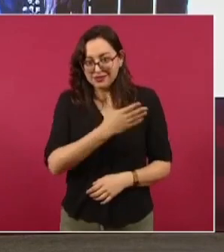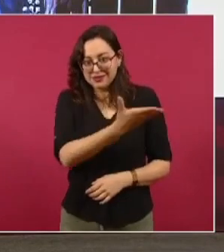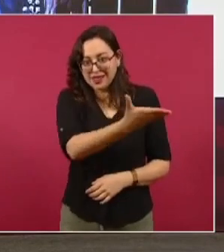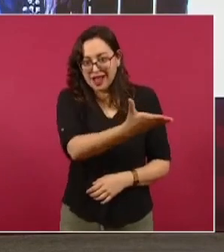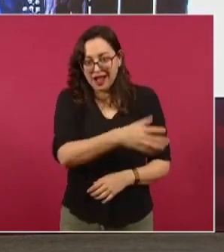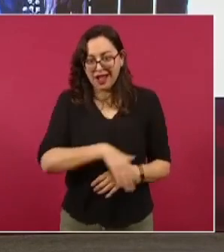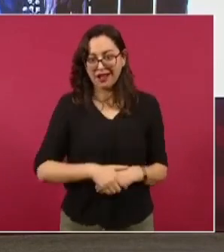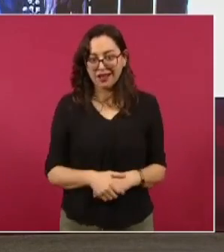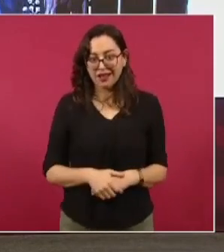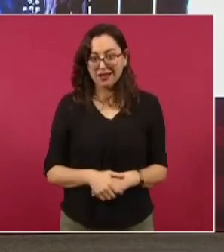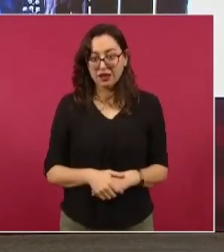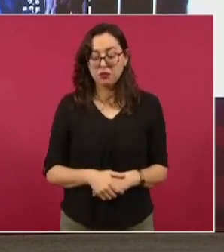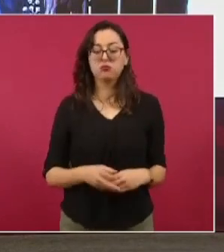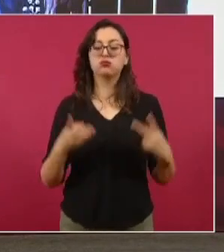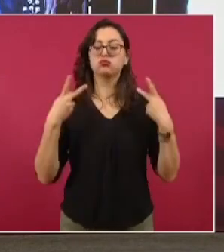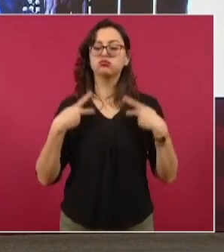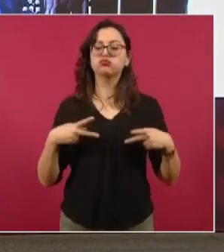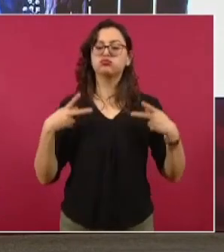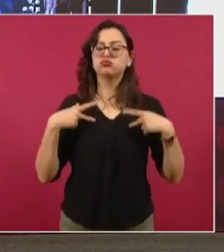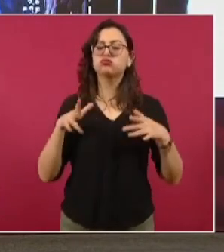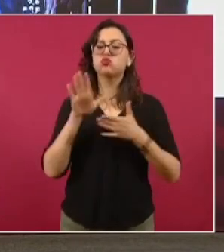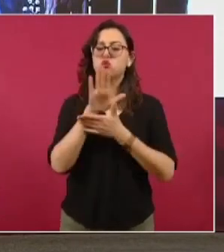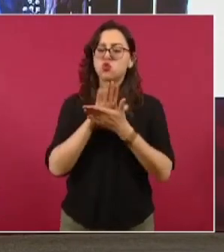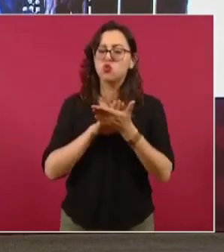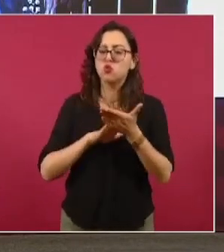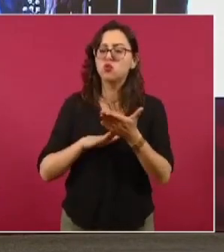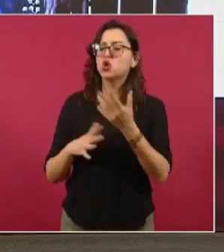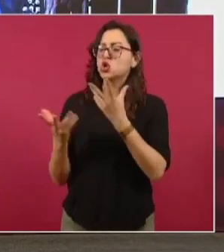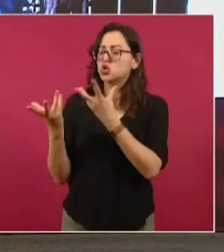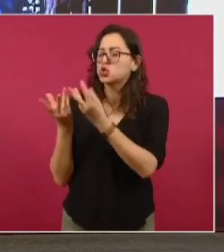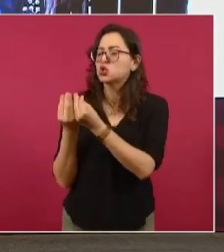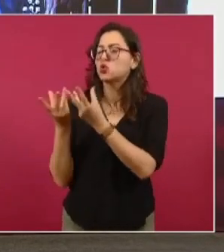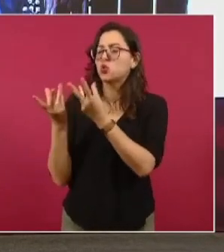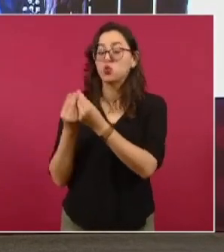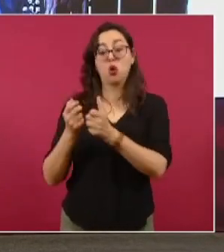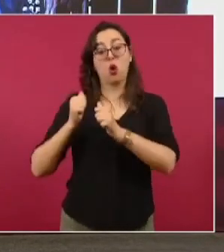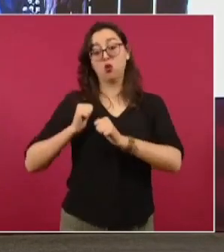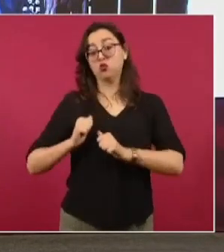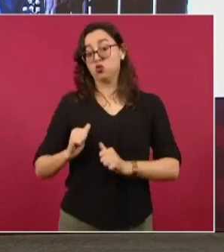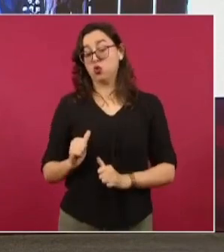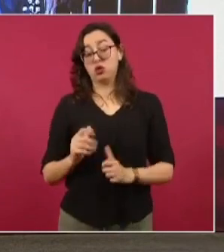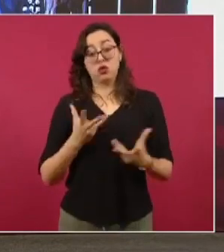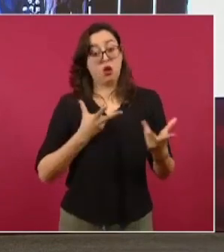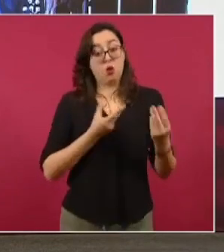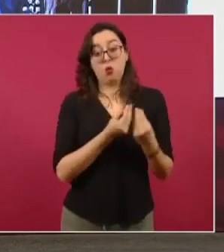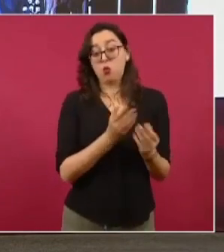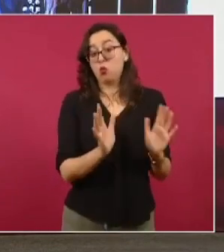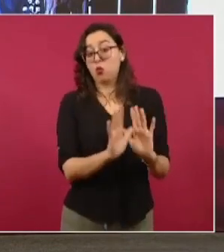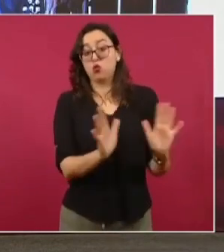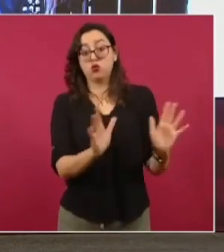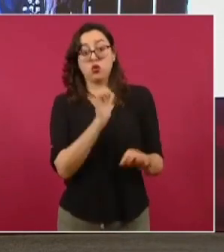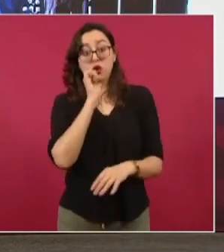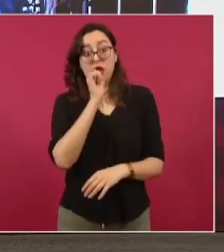cercano al pueblo distante del poder aquí está